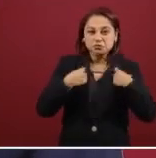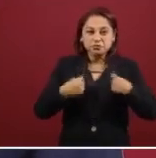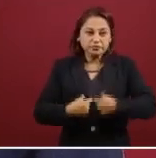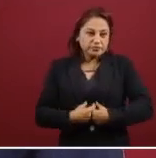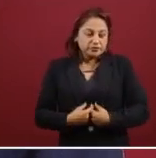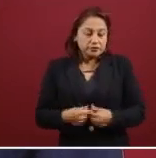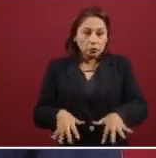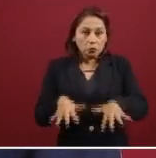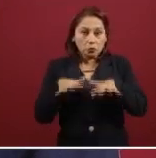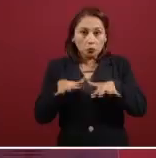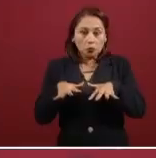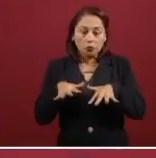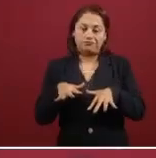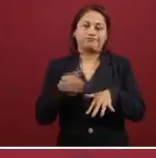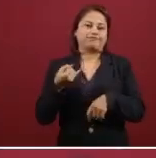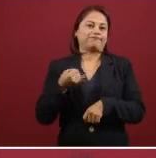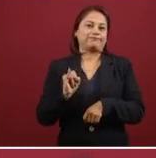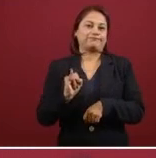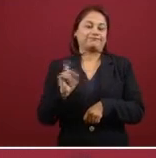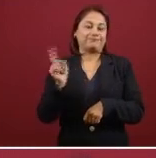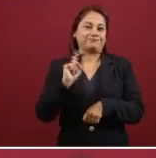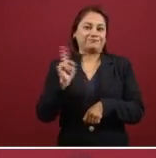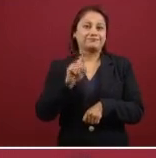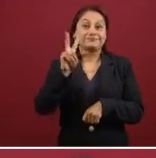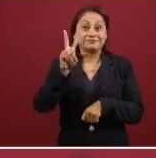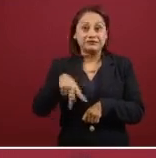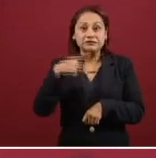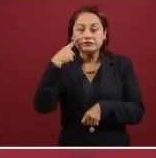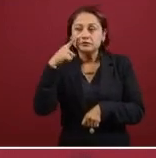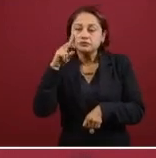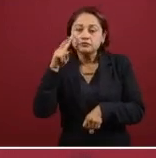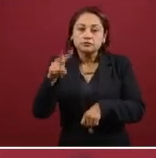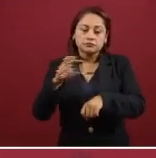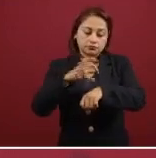unos relojes de diamante